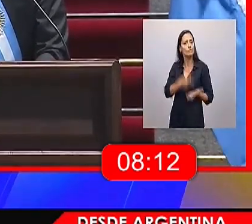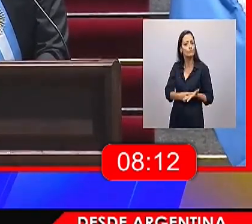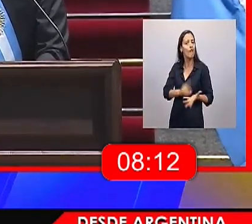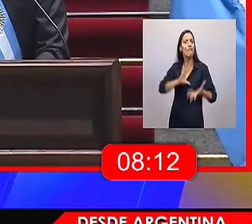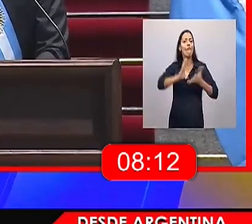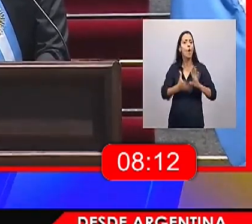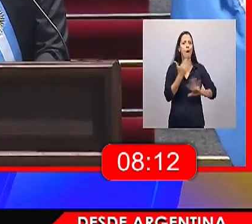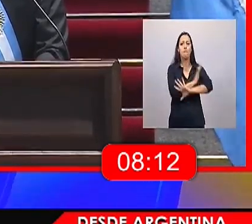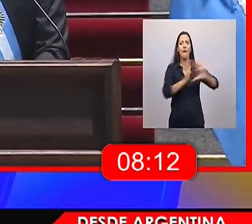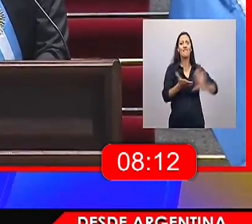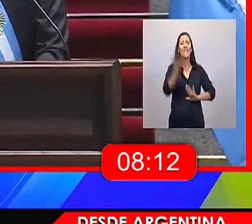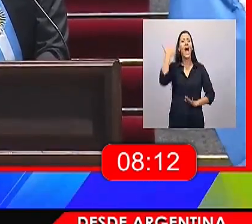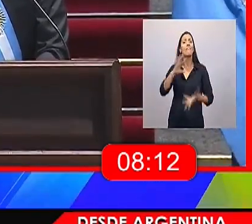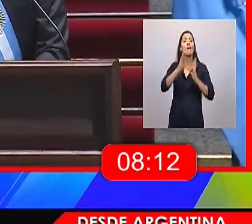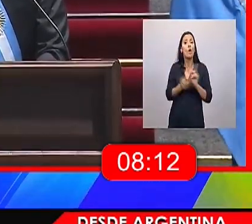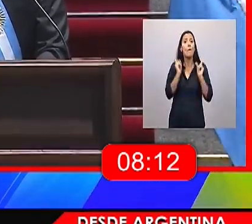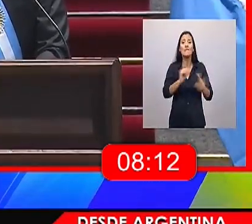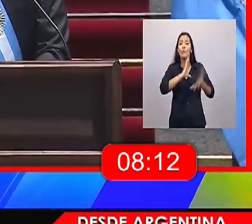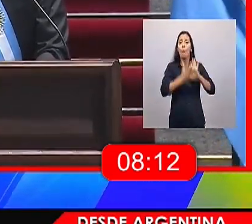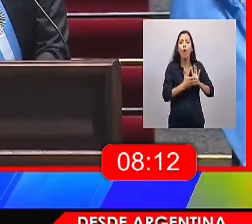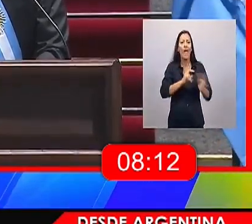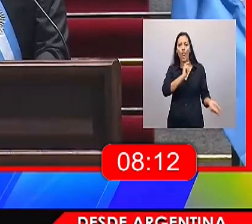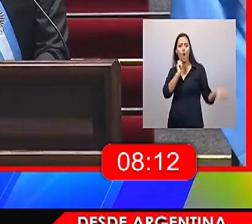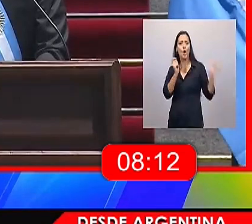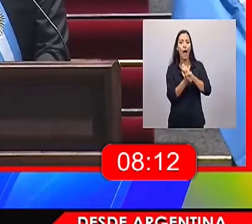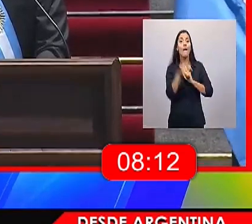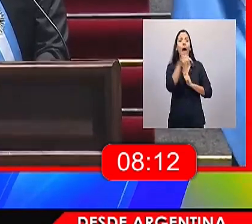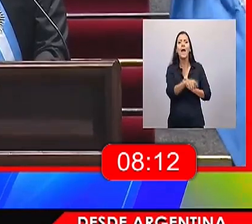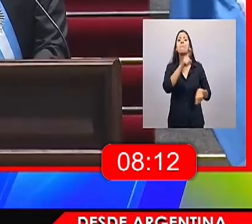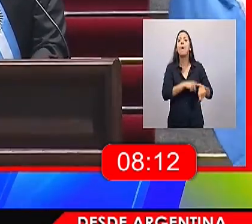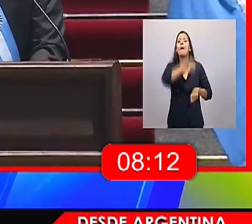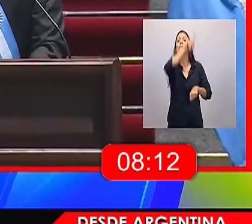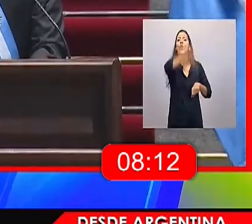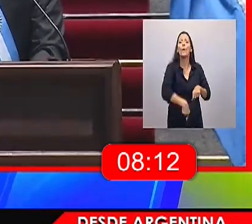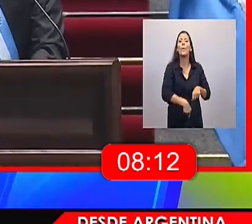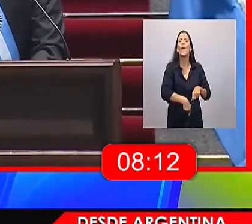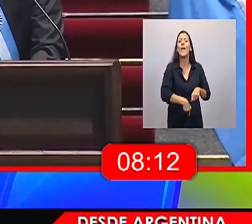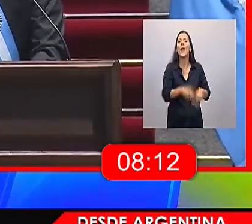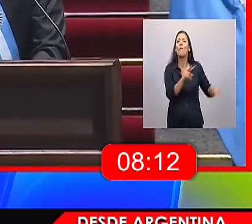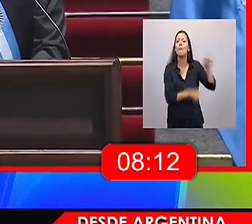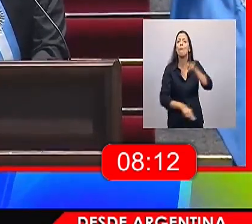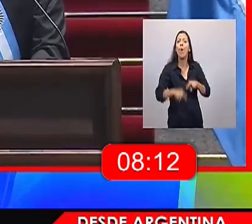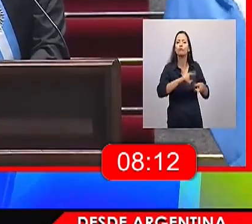poder realizar de momento, de forma urgente.